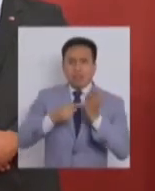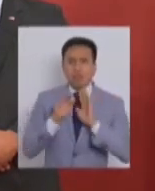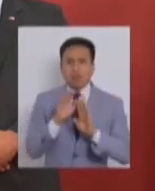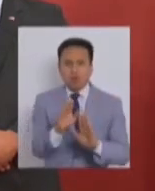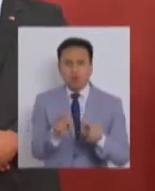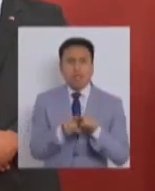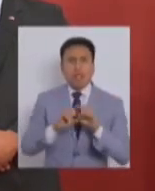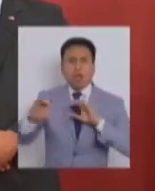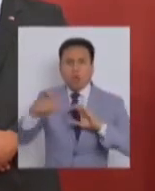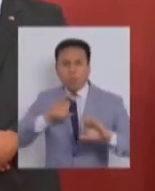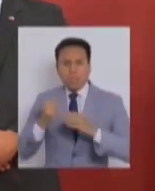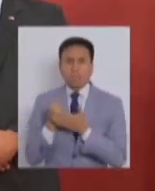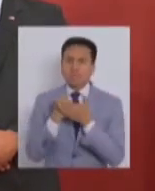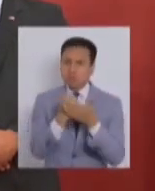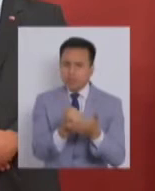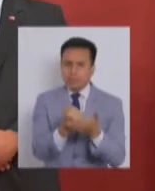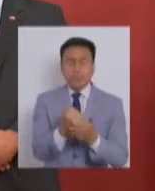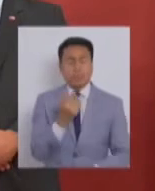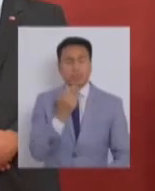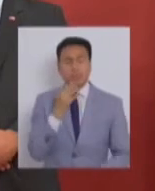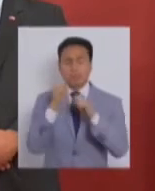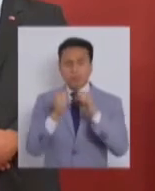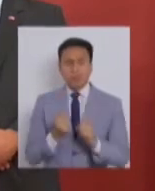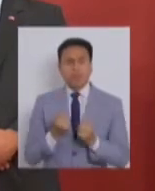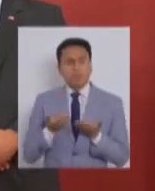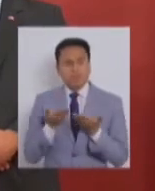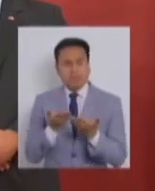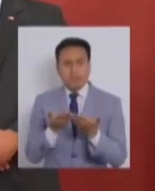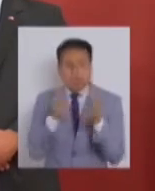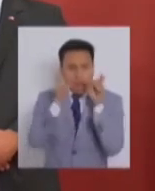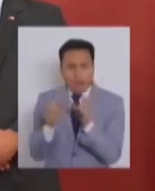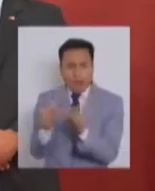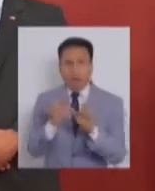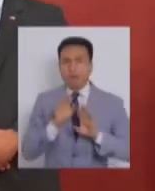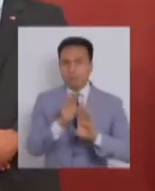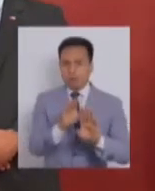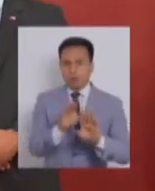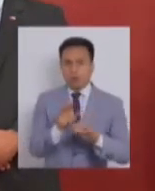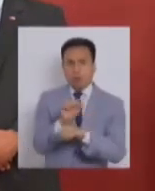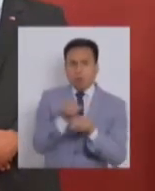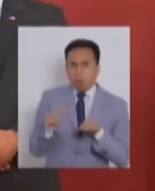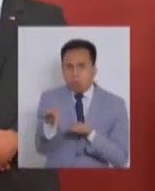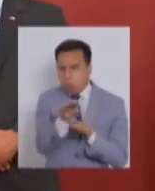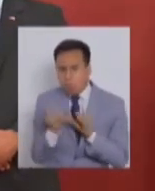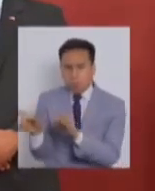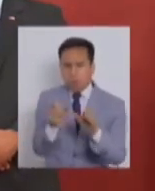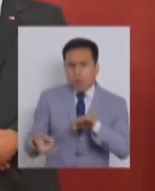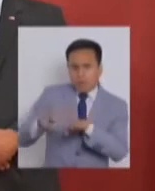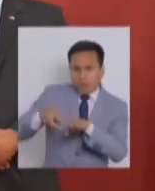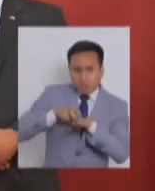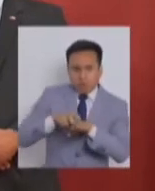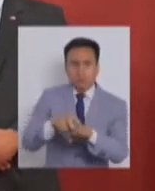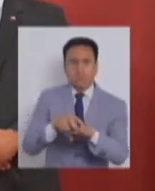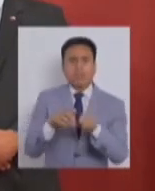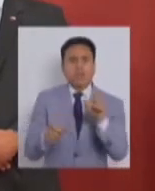Partido Comunista, ¿no? Sí, una candidata al Partido Comunista, pero que también fue apoyada transversalmente por el Frente Amplio, por